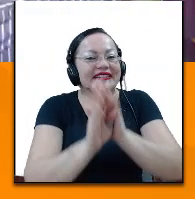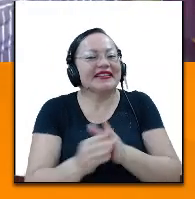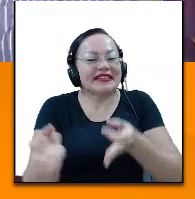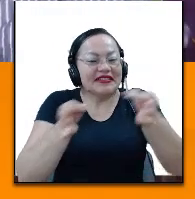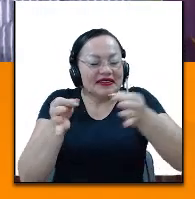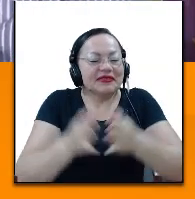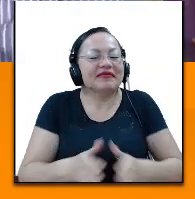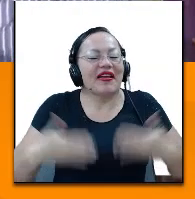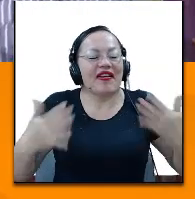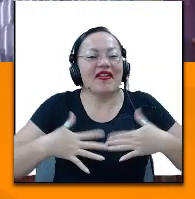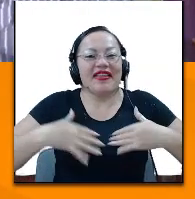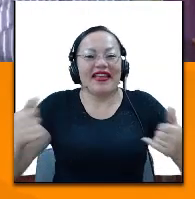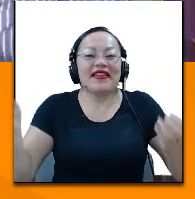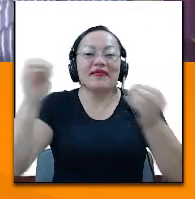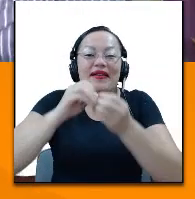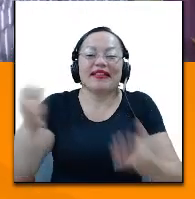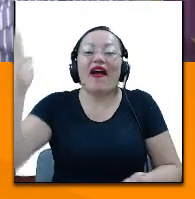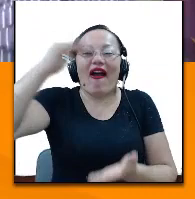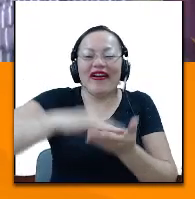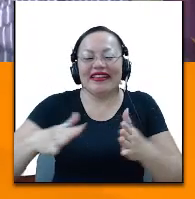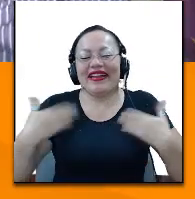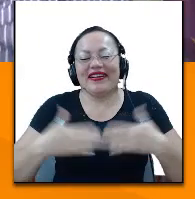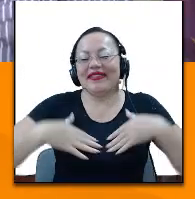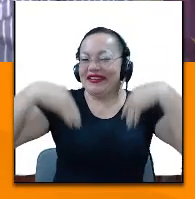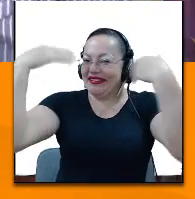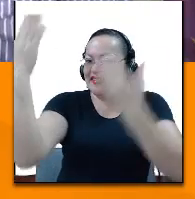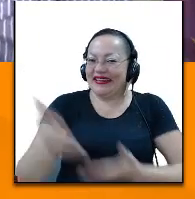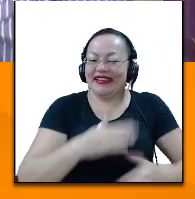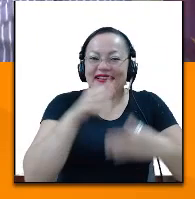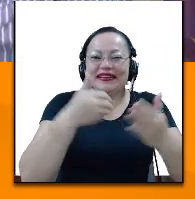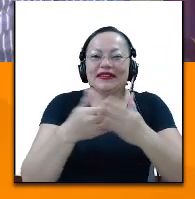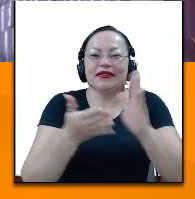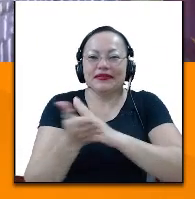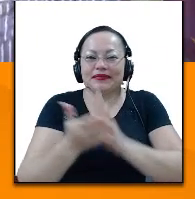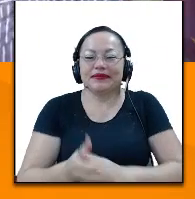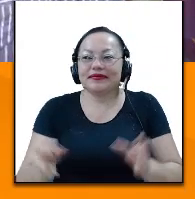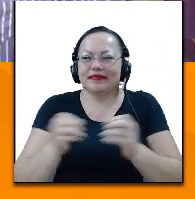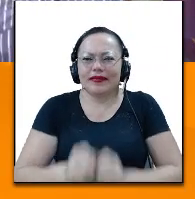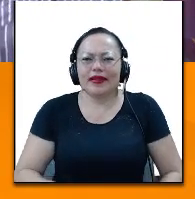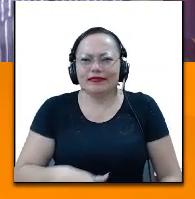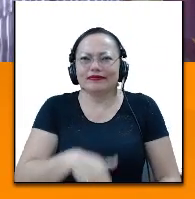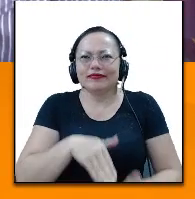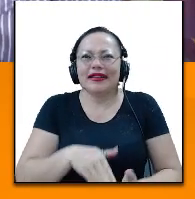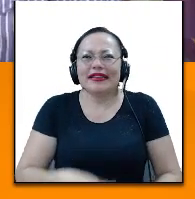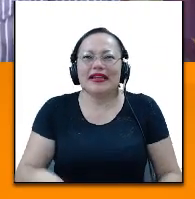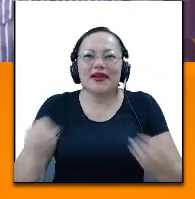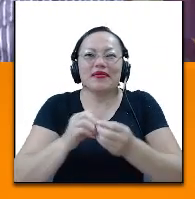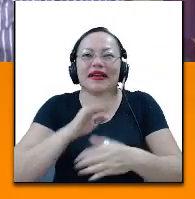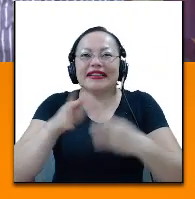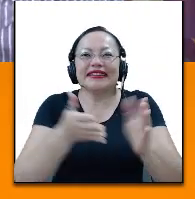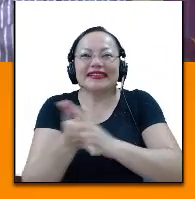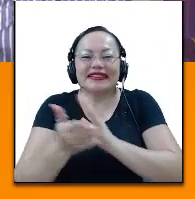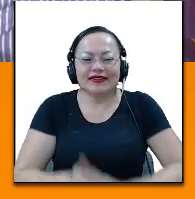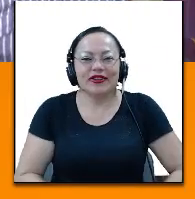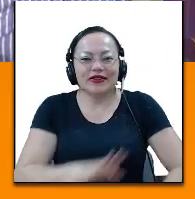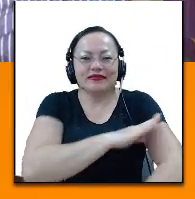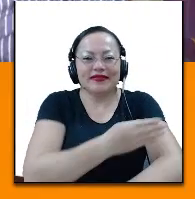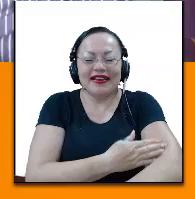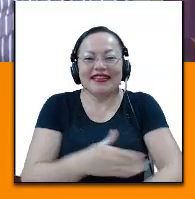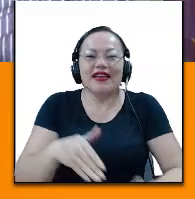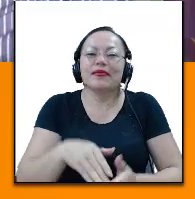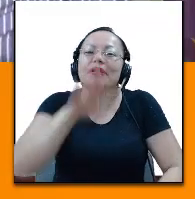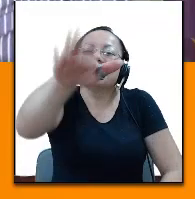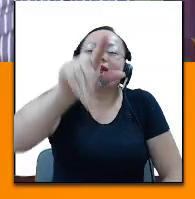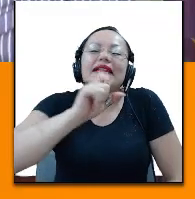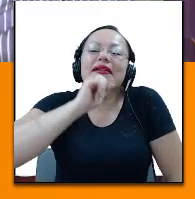alegre y muy contenta de volver a estar acá. Aquí estamos. Aquí estamos. Firmes. Firmes, así es. Bien,